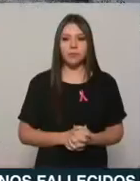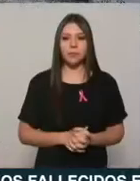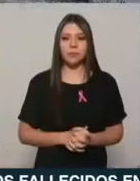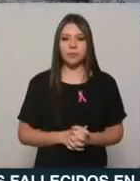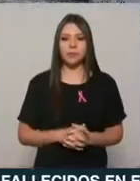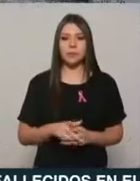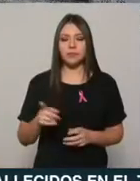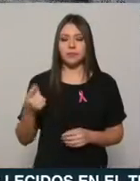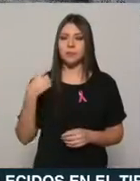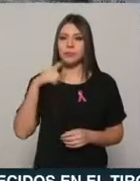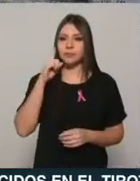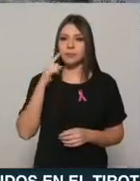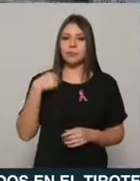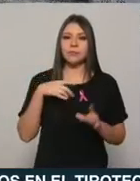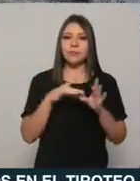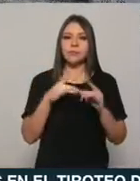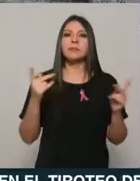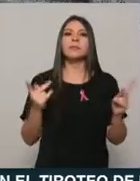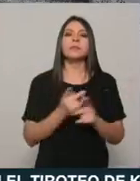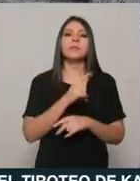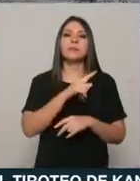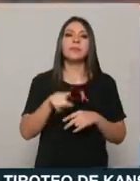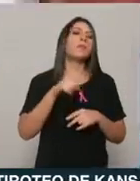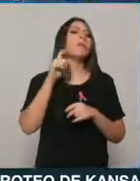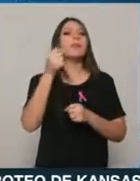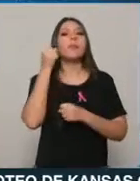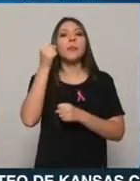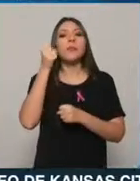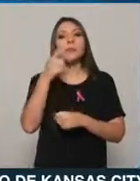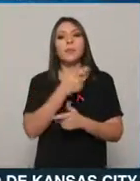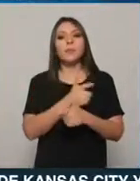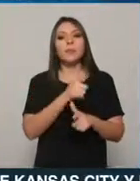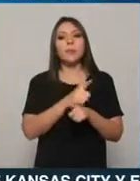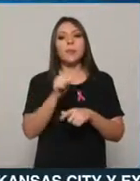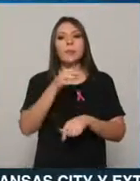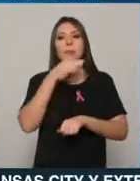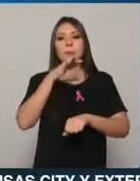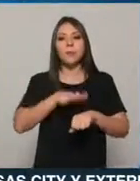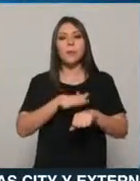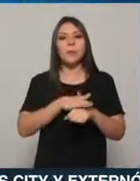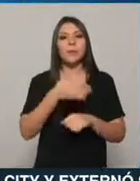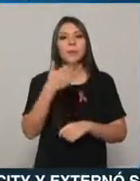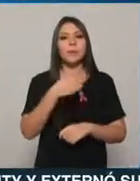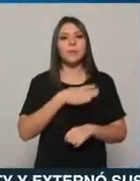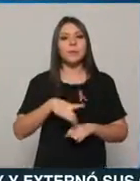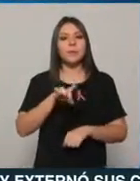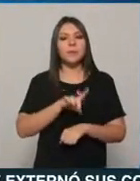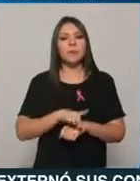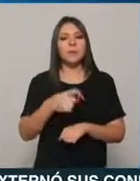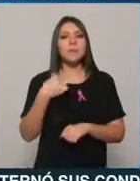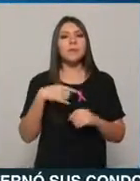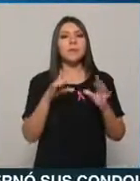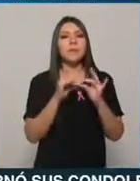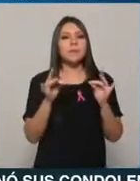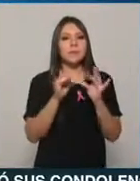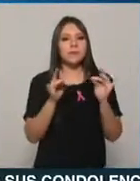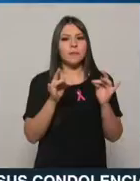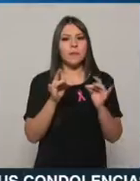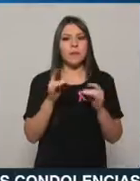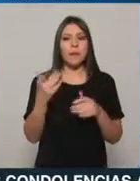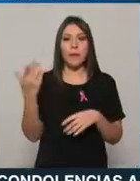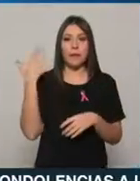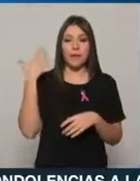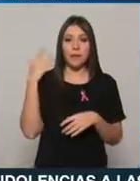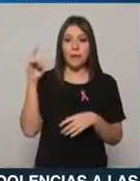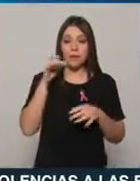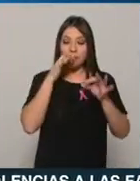nacional de taxistas que se tiene avisado para este día. Paola, muy buenos días, adelante con tu reporte. Al inicio de este espacio